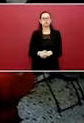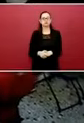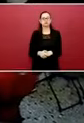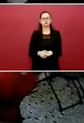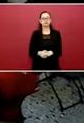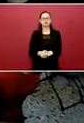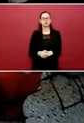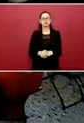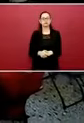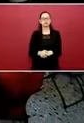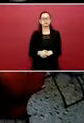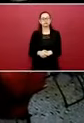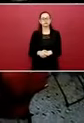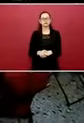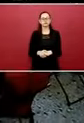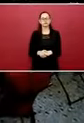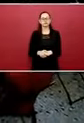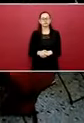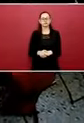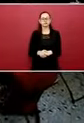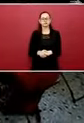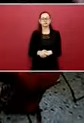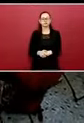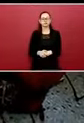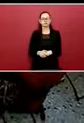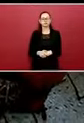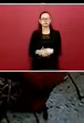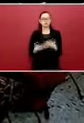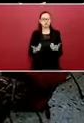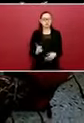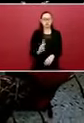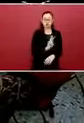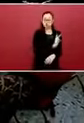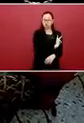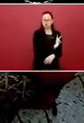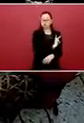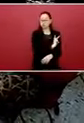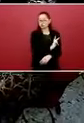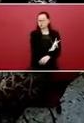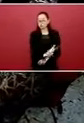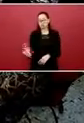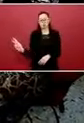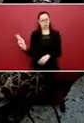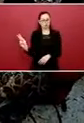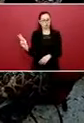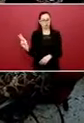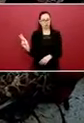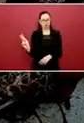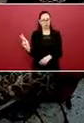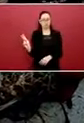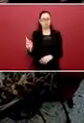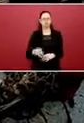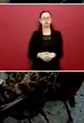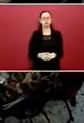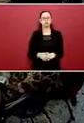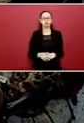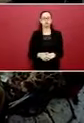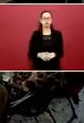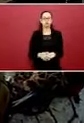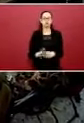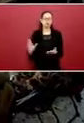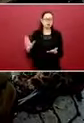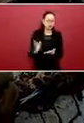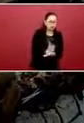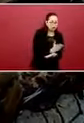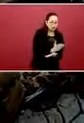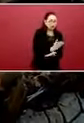Cuando se habla de que es universal, es para todos, no solo a